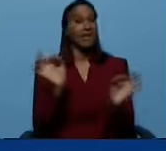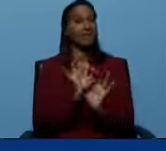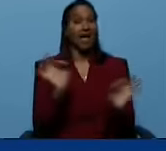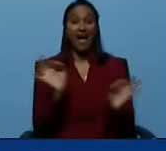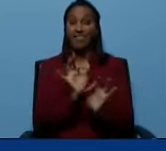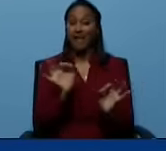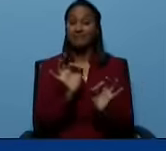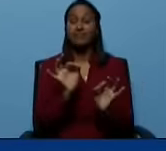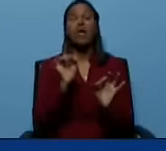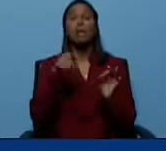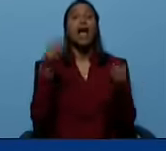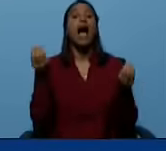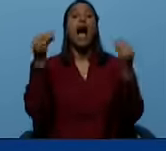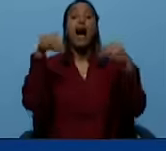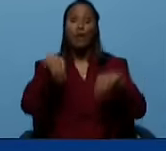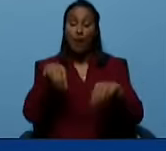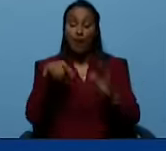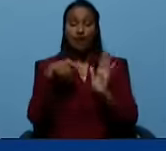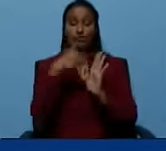Qatar.